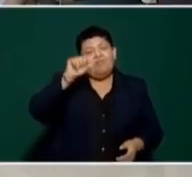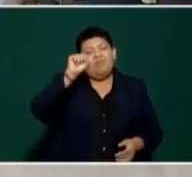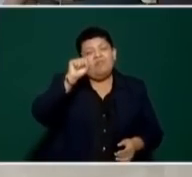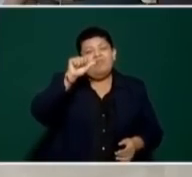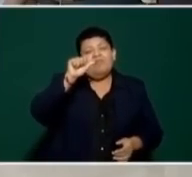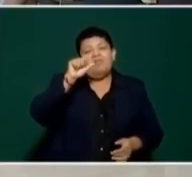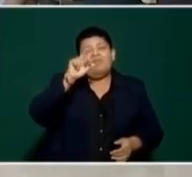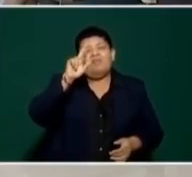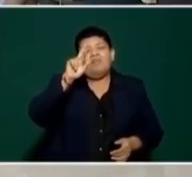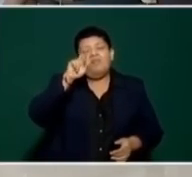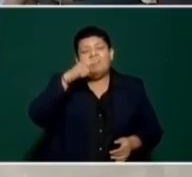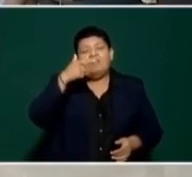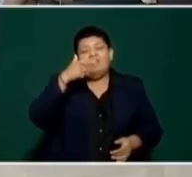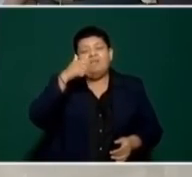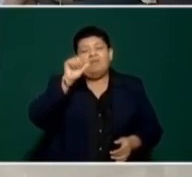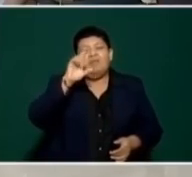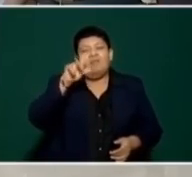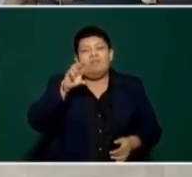13,000